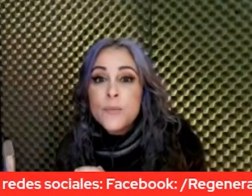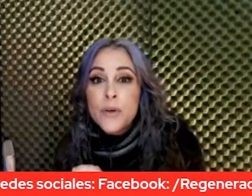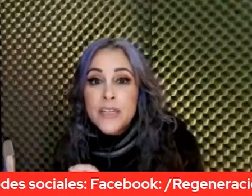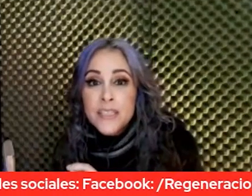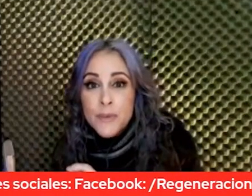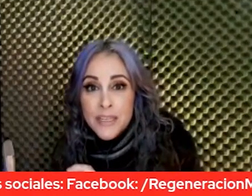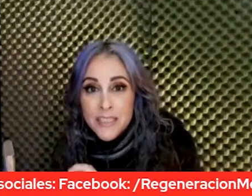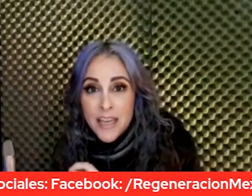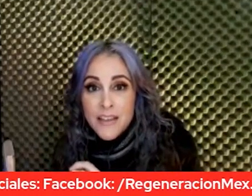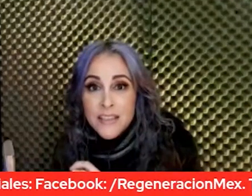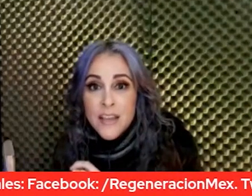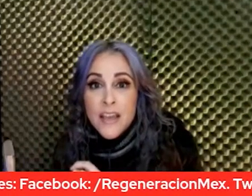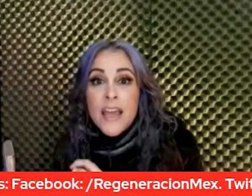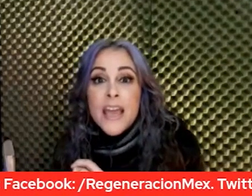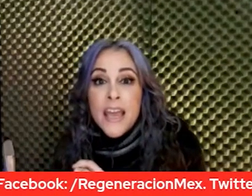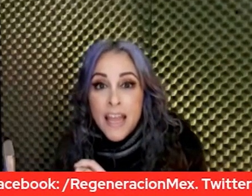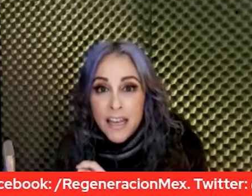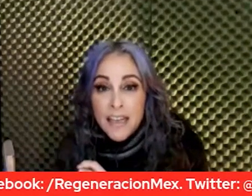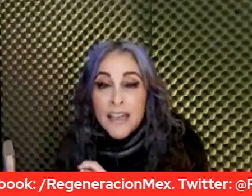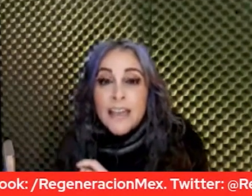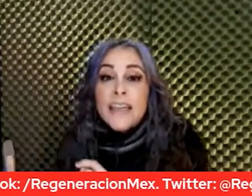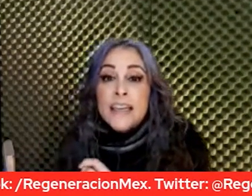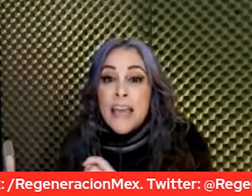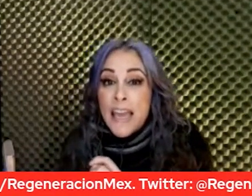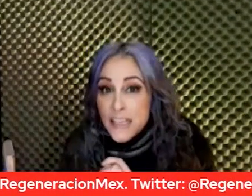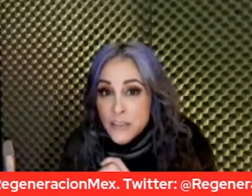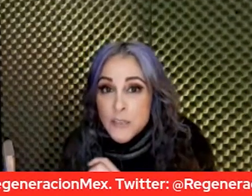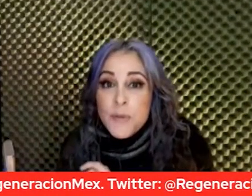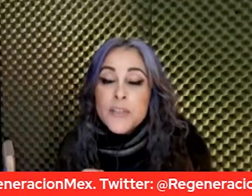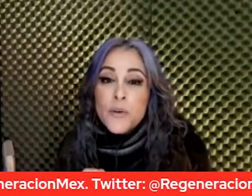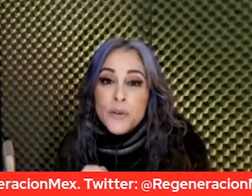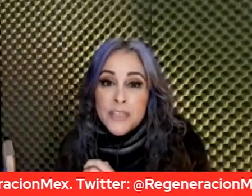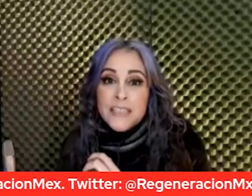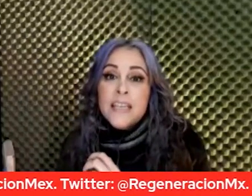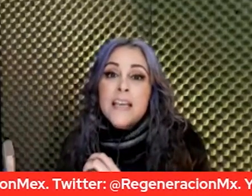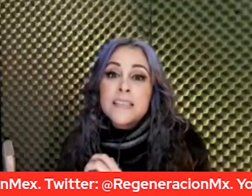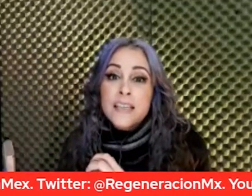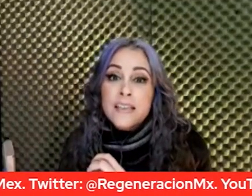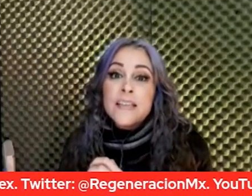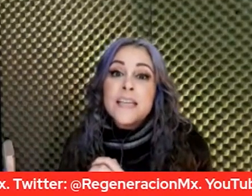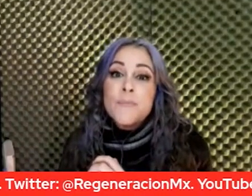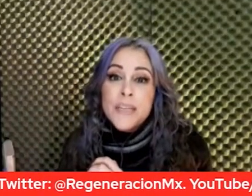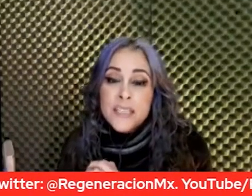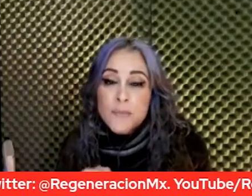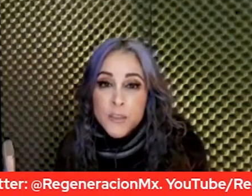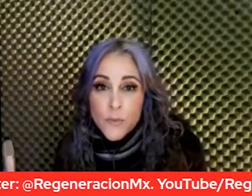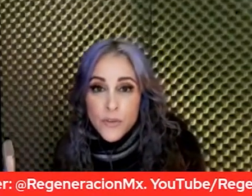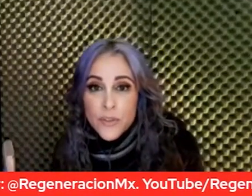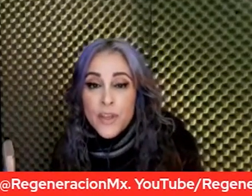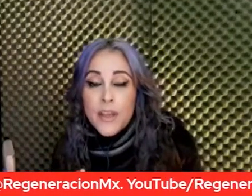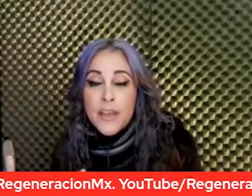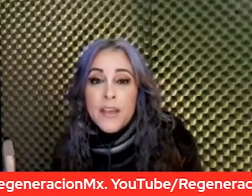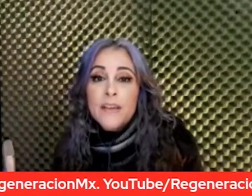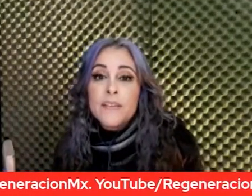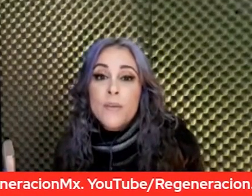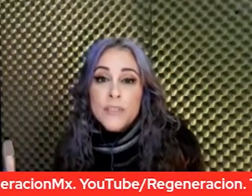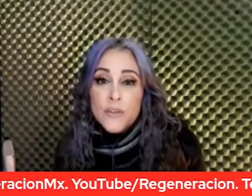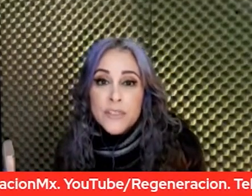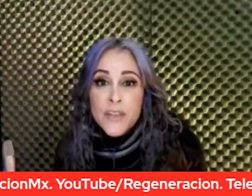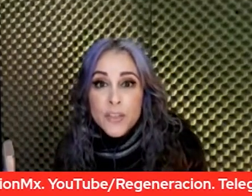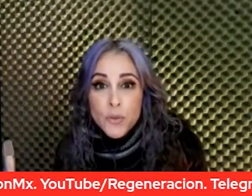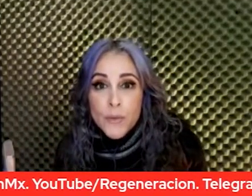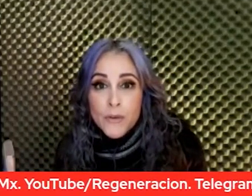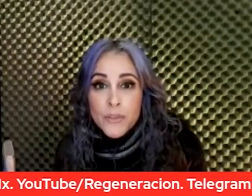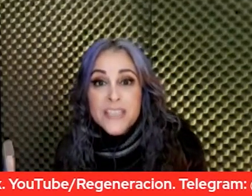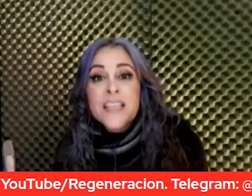adolescentes, 7 mujeres embarazadas, él, y que estas personas que se llaman a sí mismos